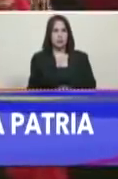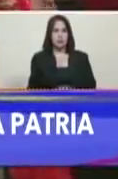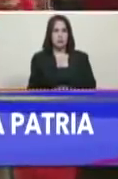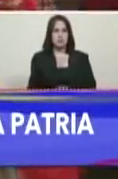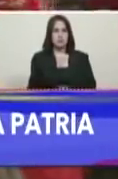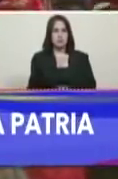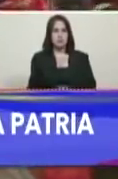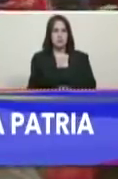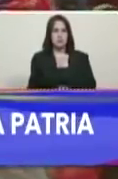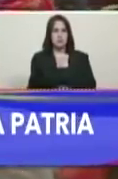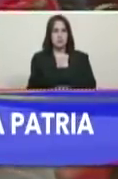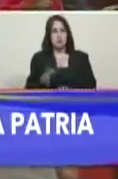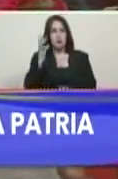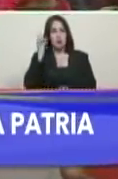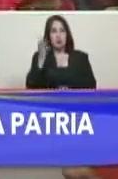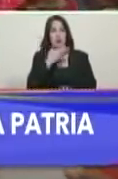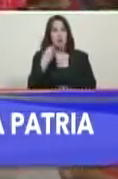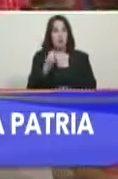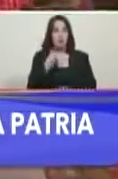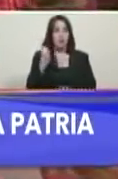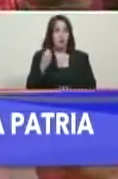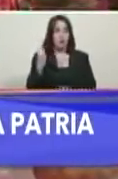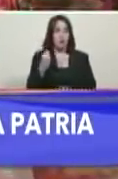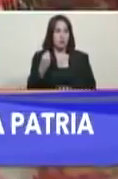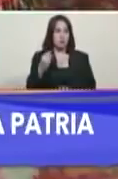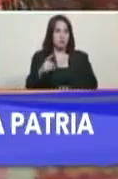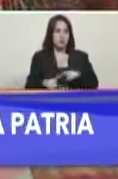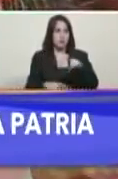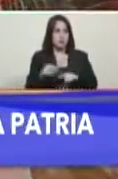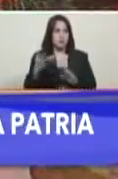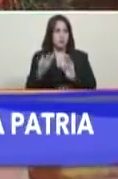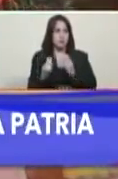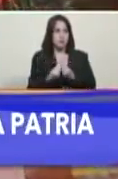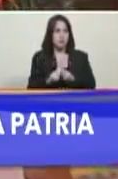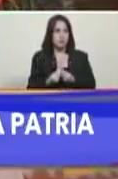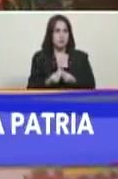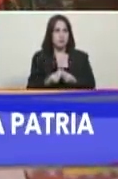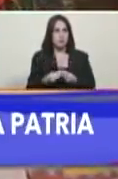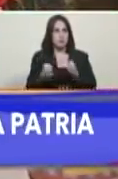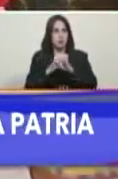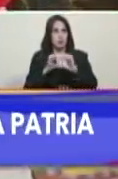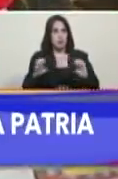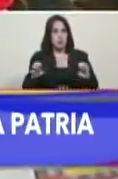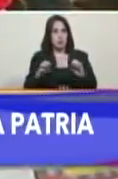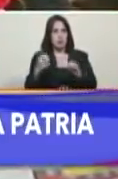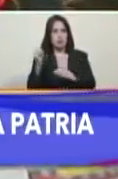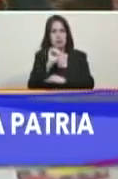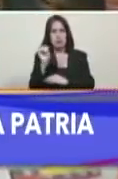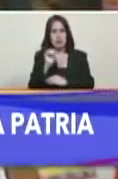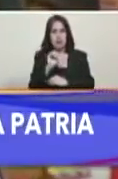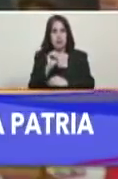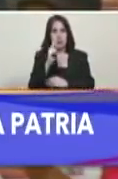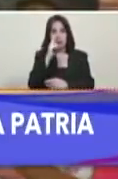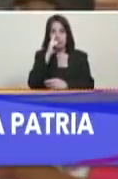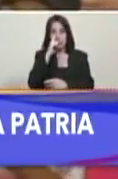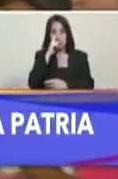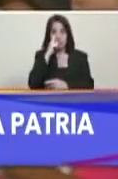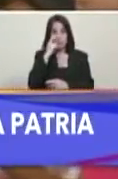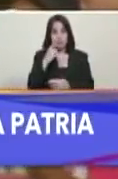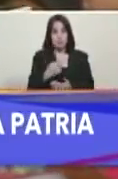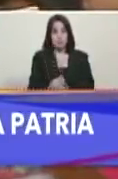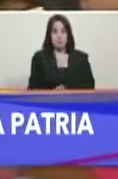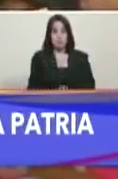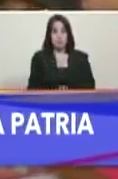Joven aragüeña. Estudiante del décimo semestre de educación. Inicial.